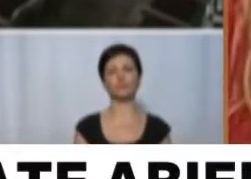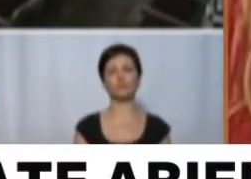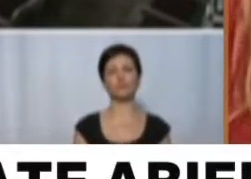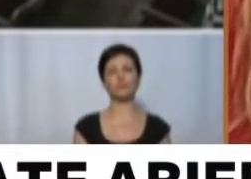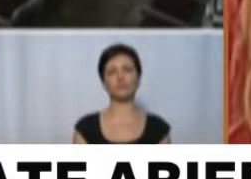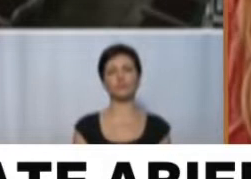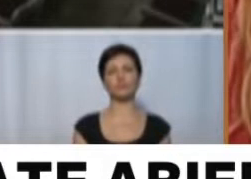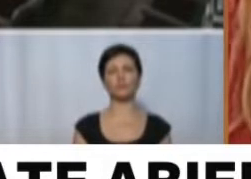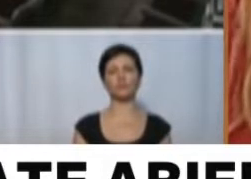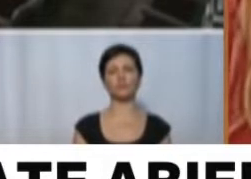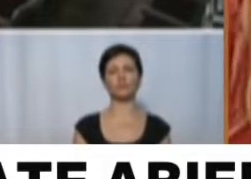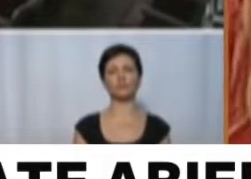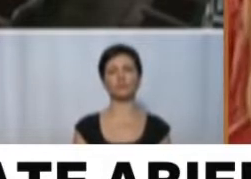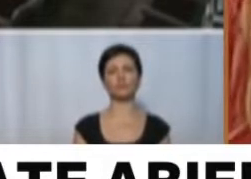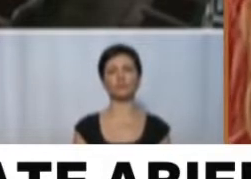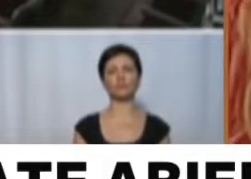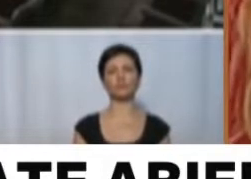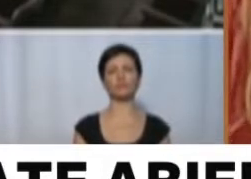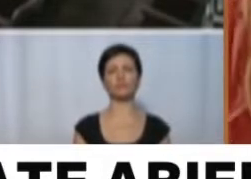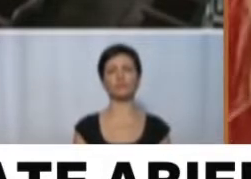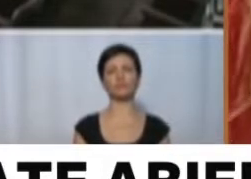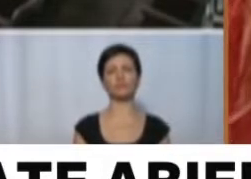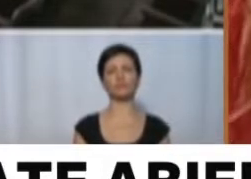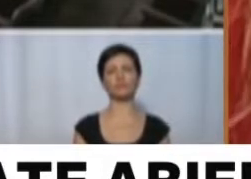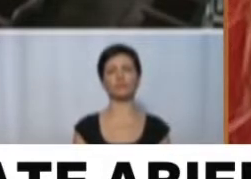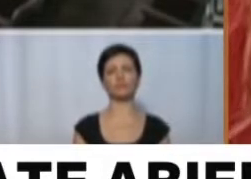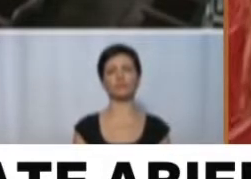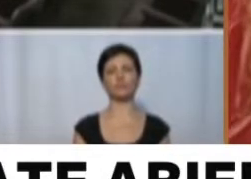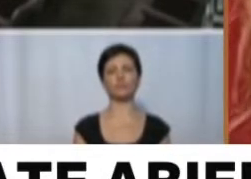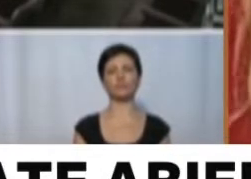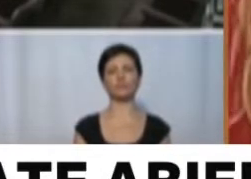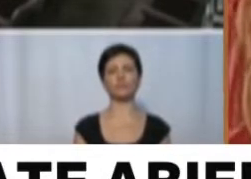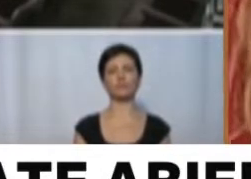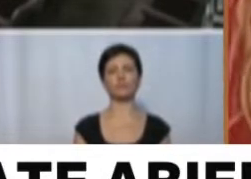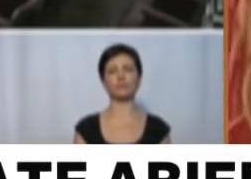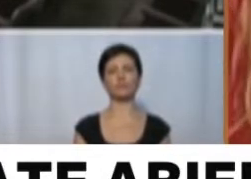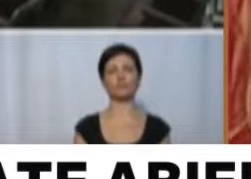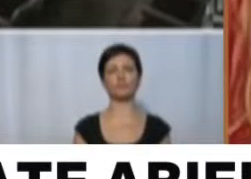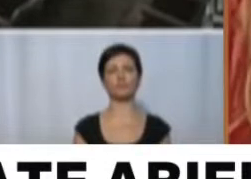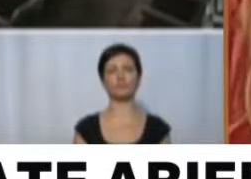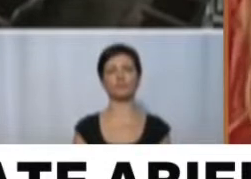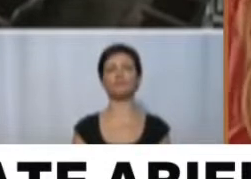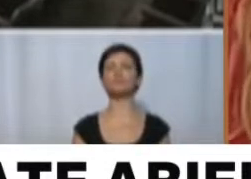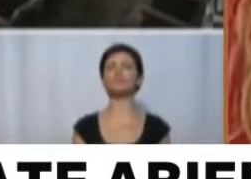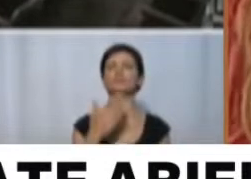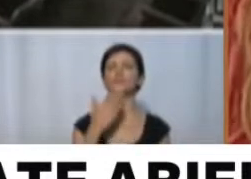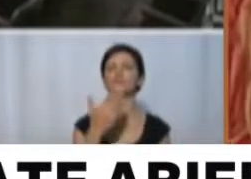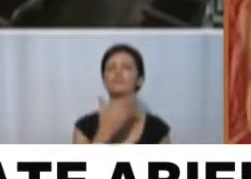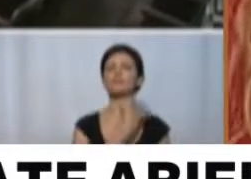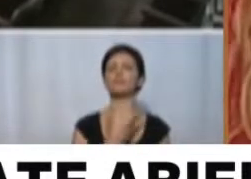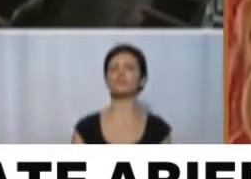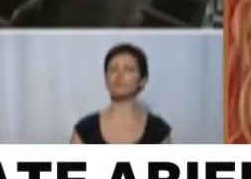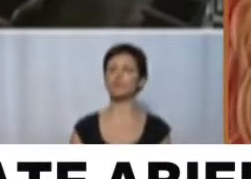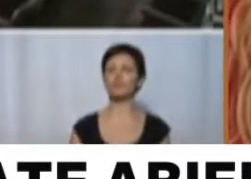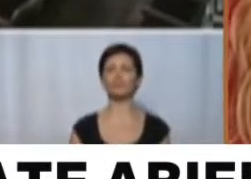santafesinos y santafesinas que dependen de esta empresa, muchos productores y cooperativas que obviamente ven su rumbo atado al rumbo de Vicentín.